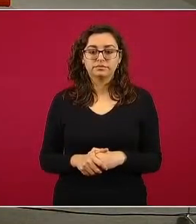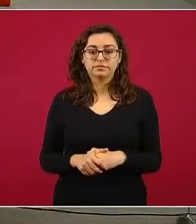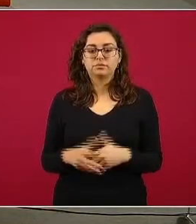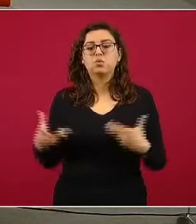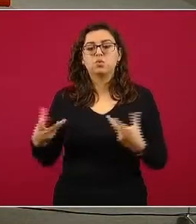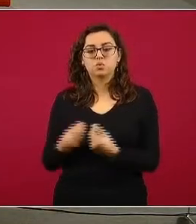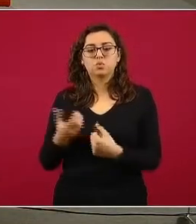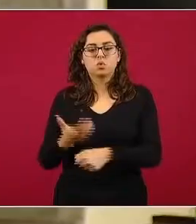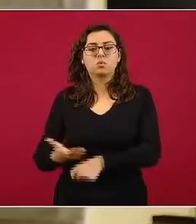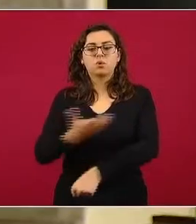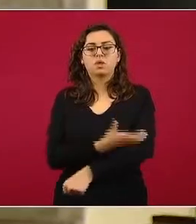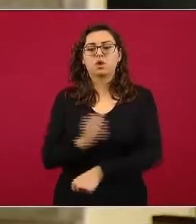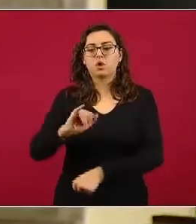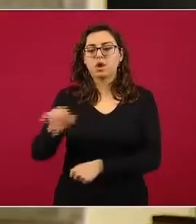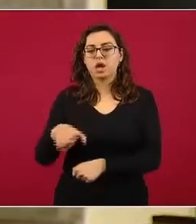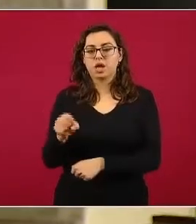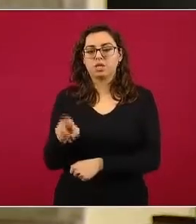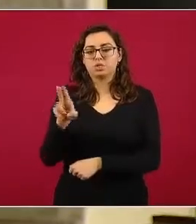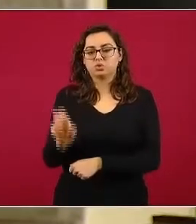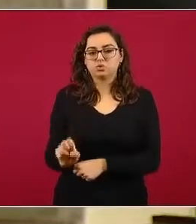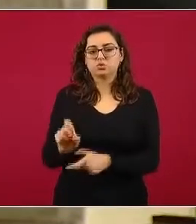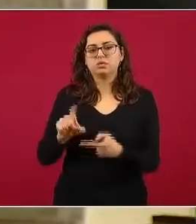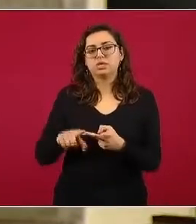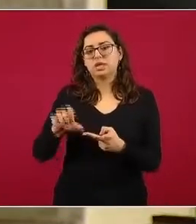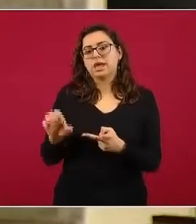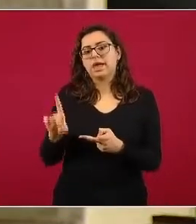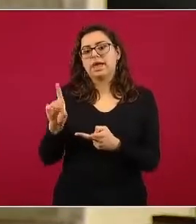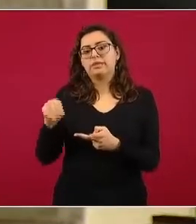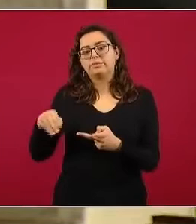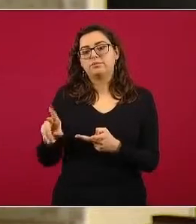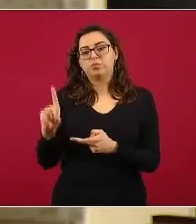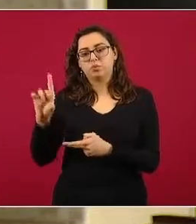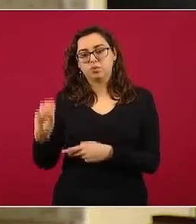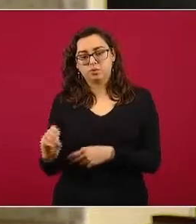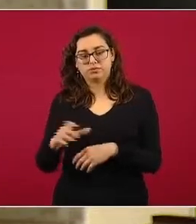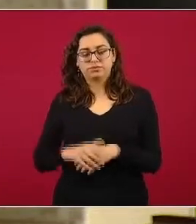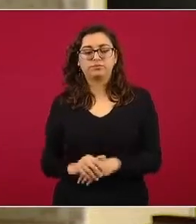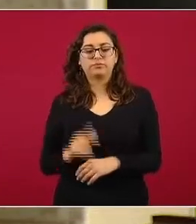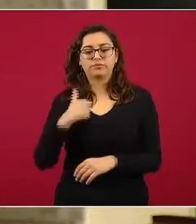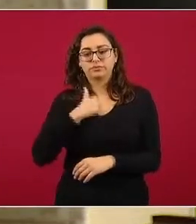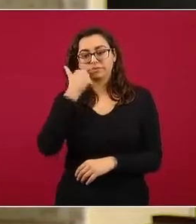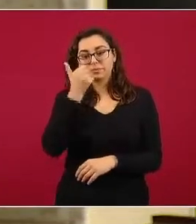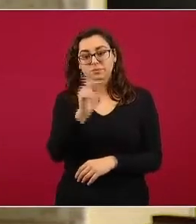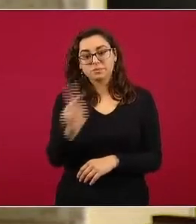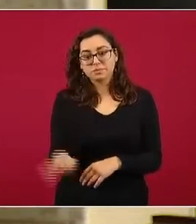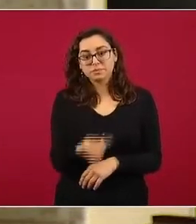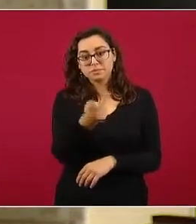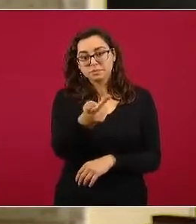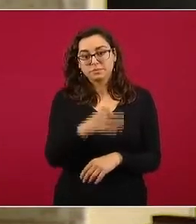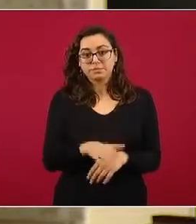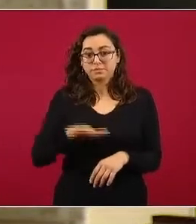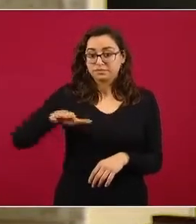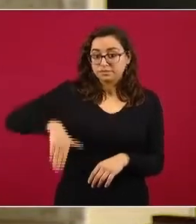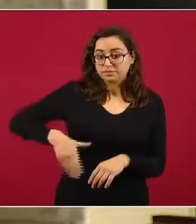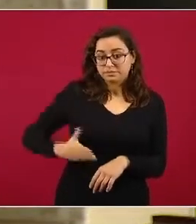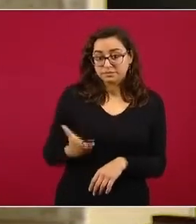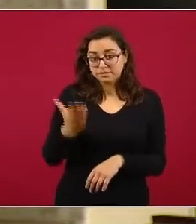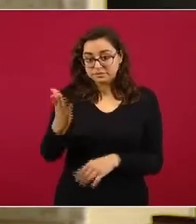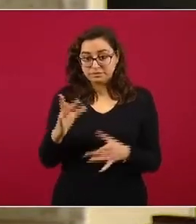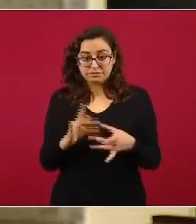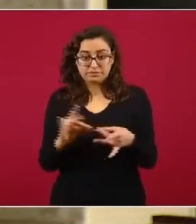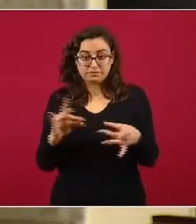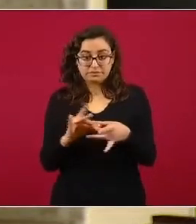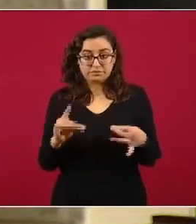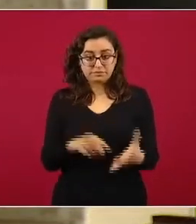Edmundo Domínguez. Mi pregunta es la siguiente, doctor Gatell. Vemos que en la gráfica que nos mostró el doctor aquí presente decía que